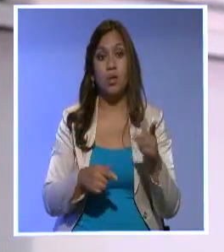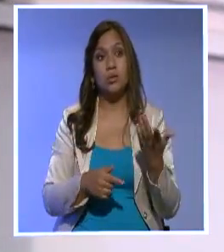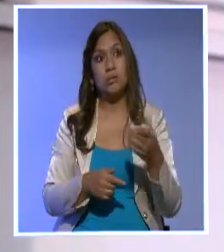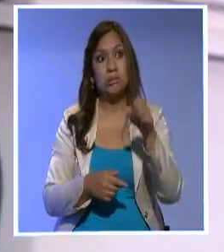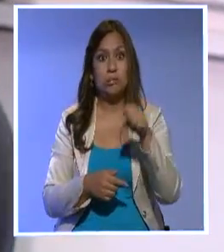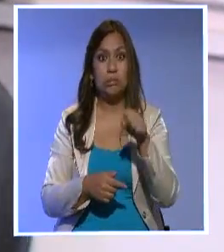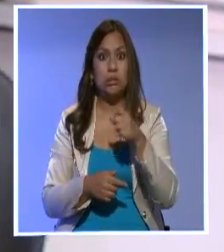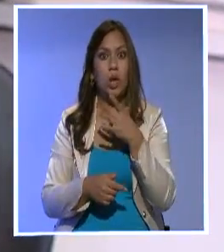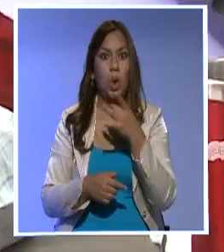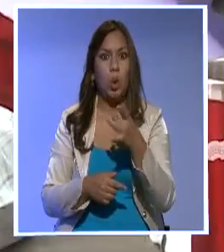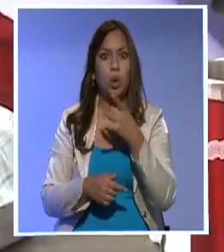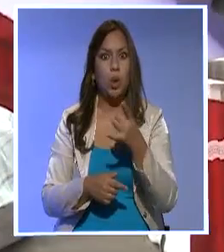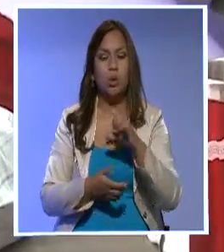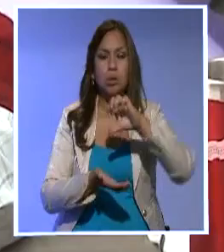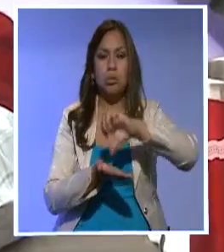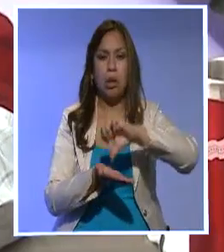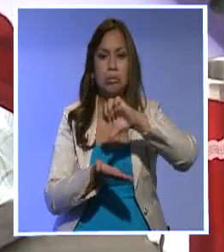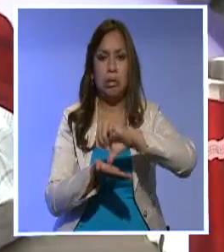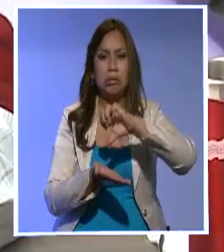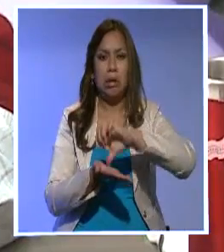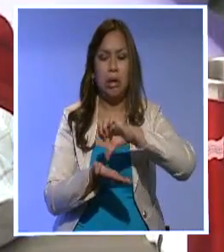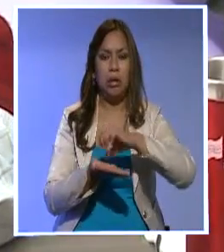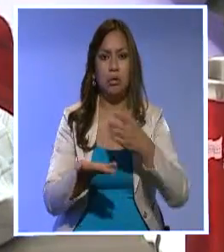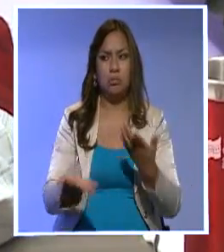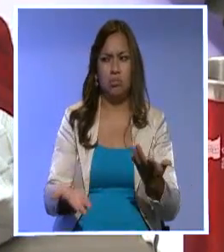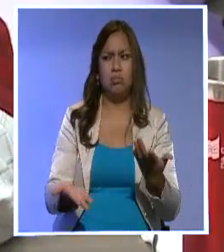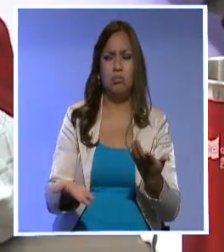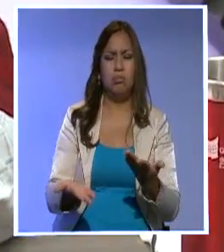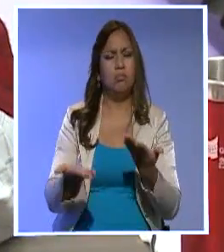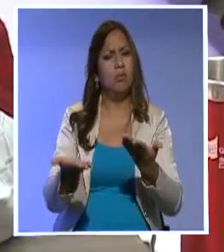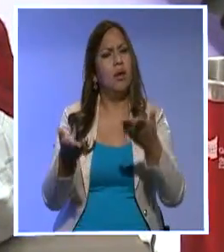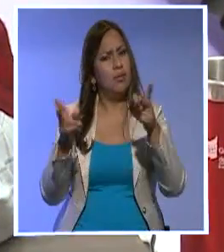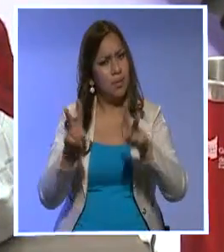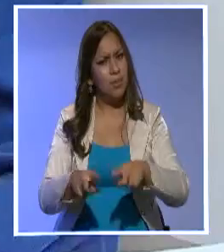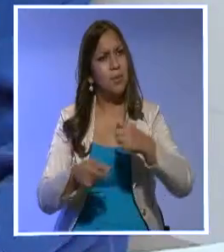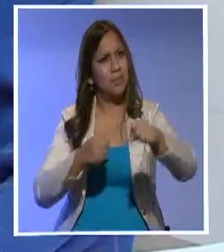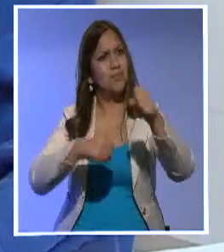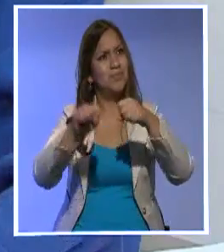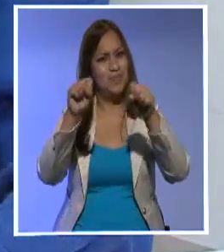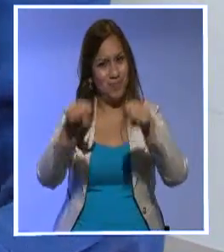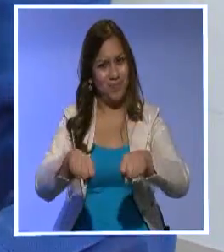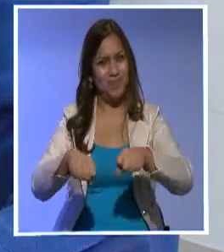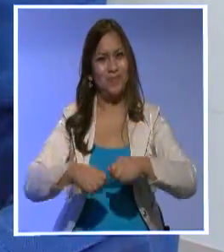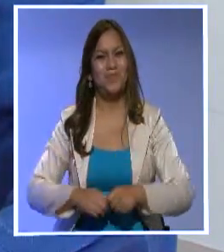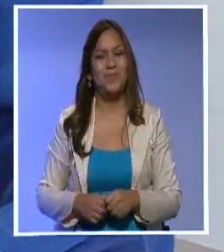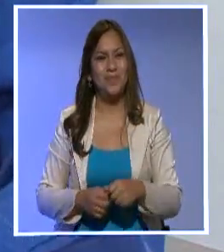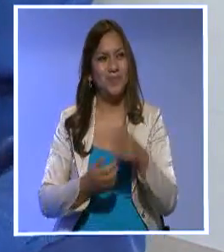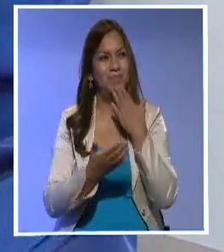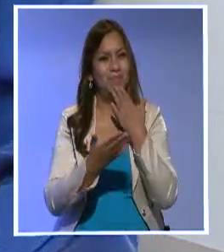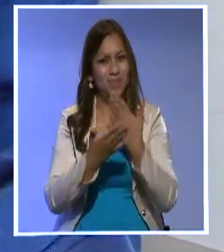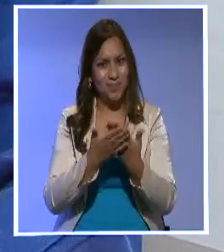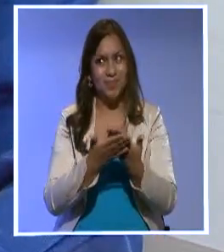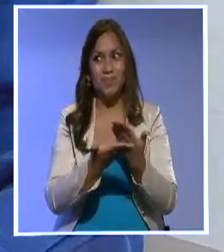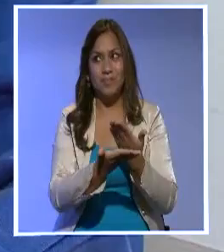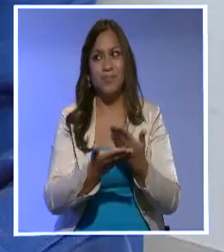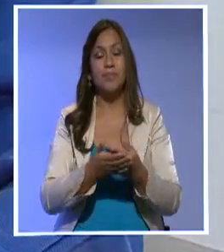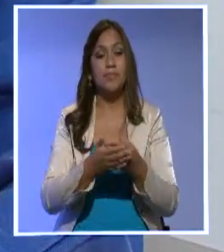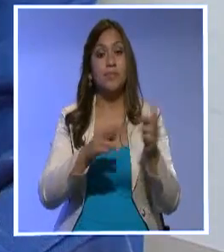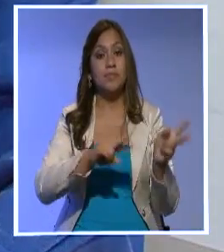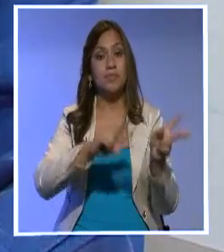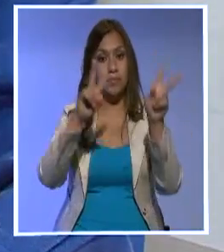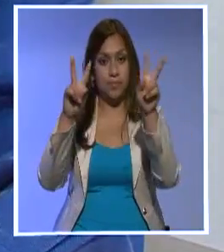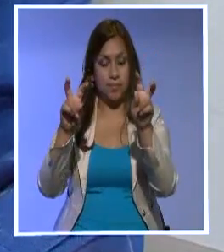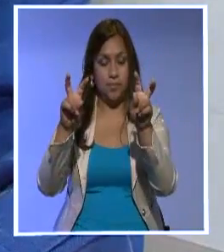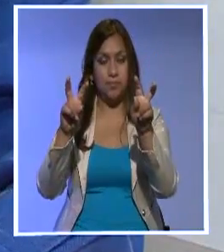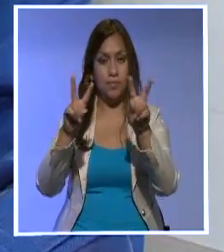indirectamente relacionado al recorrido y al turismo en nuestro país como no bien gracias presidenta gabriela vamos a otra pregunta